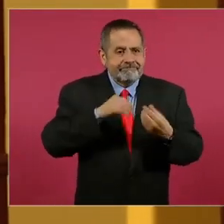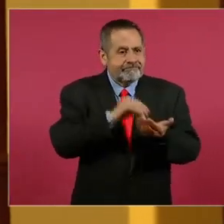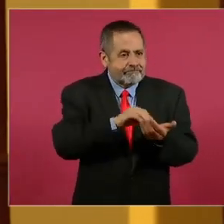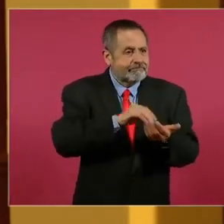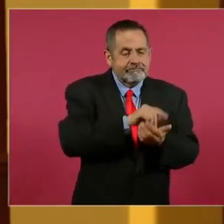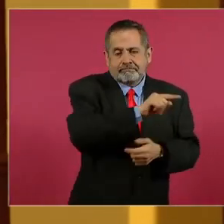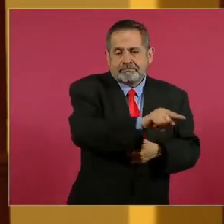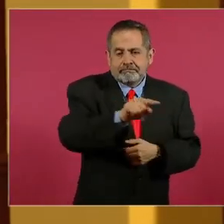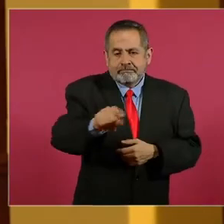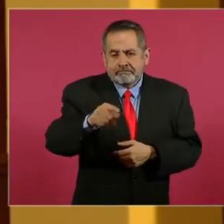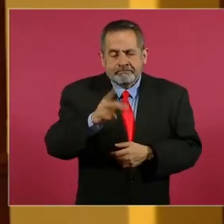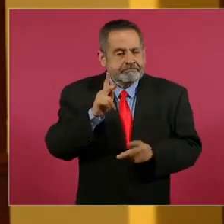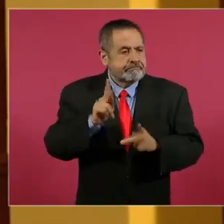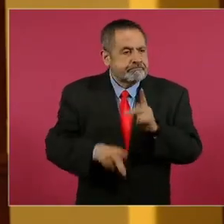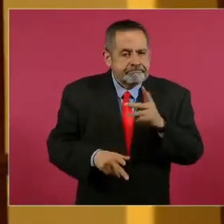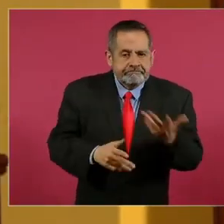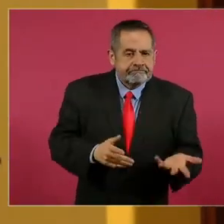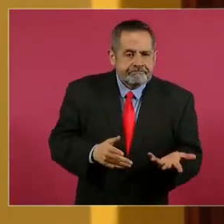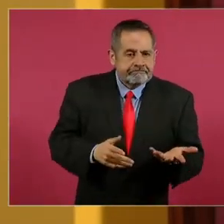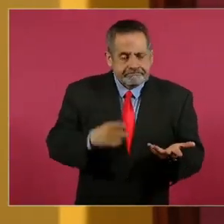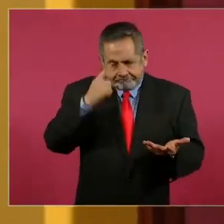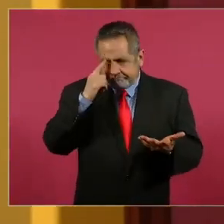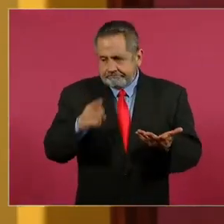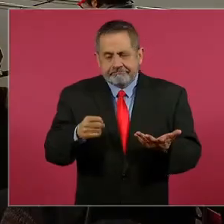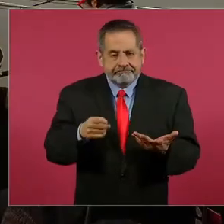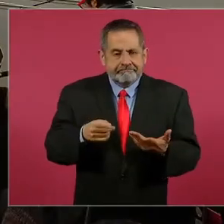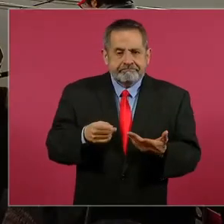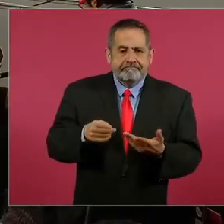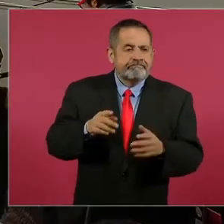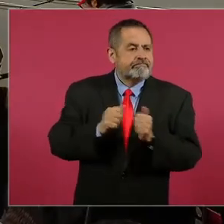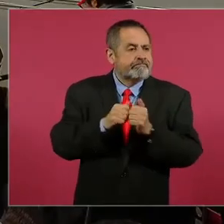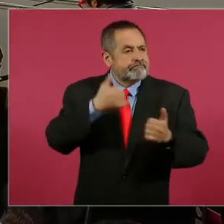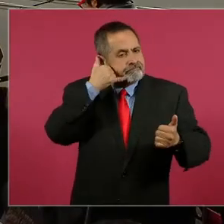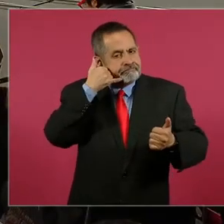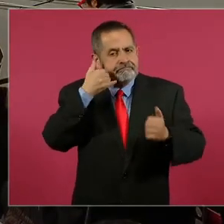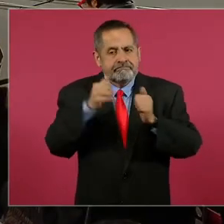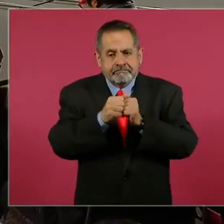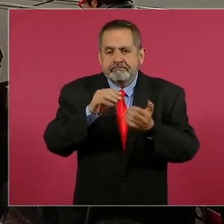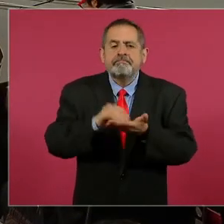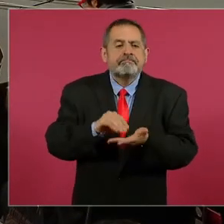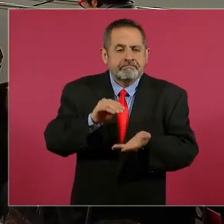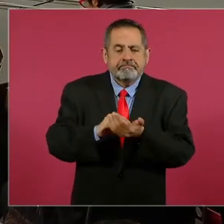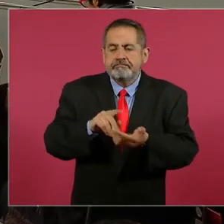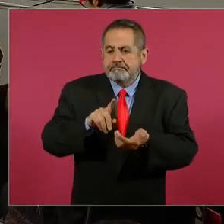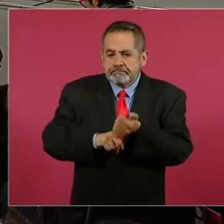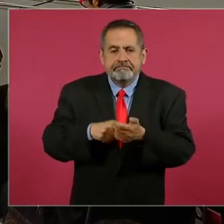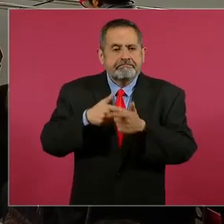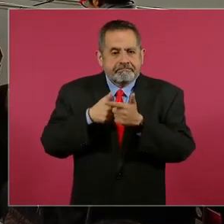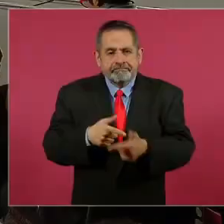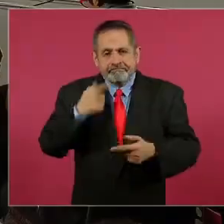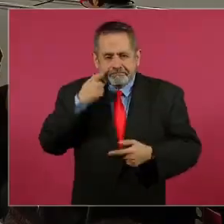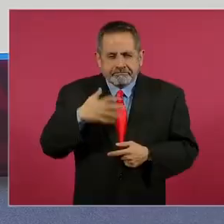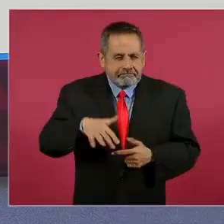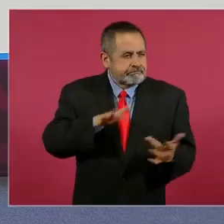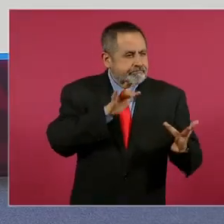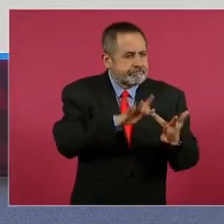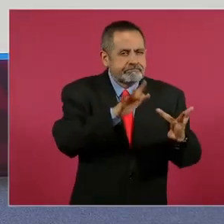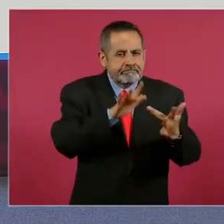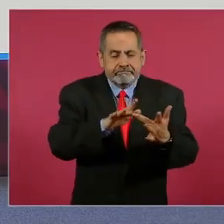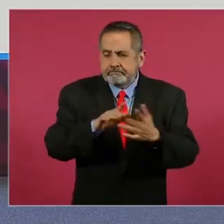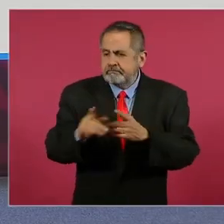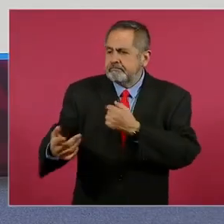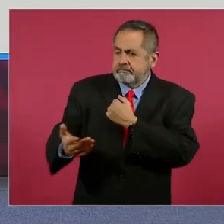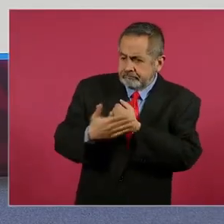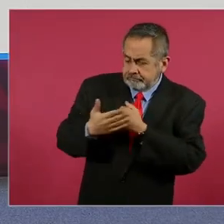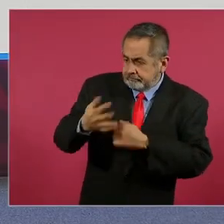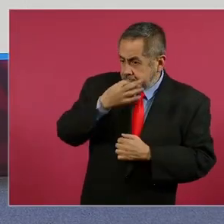estos esfuerzos, y por eso poner a disposición el teléfono, continuar intentando contactar al